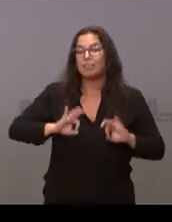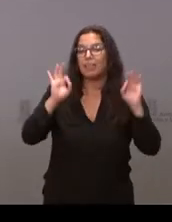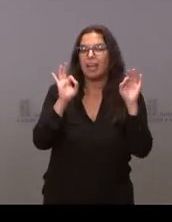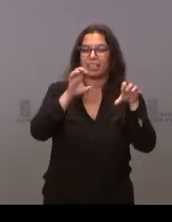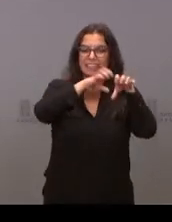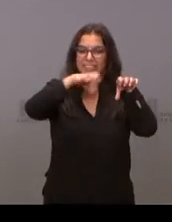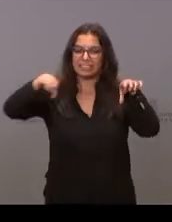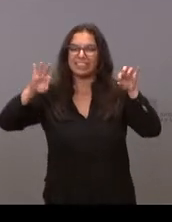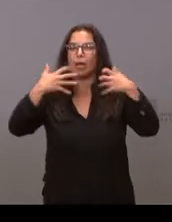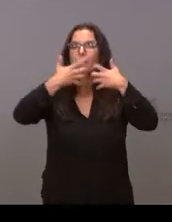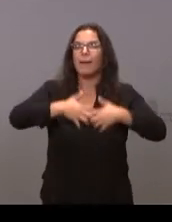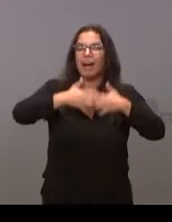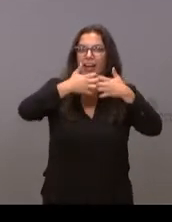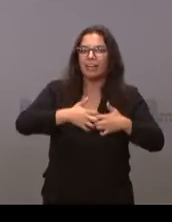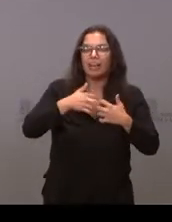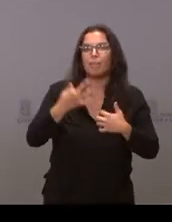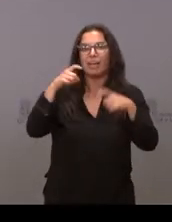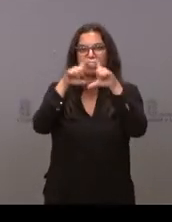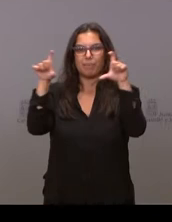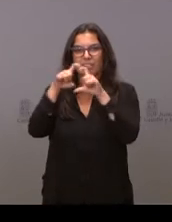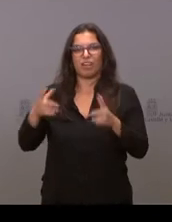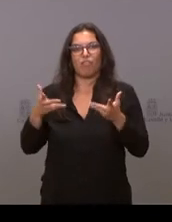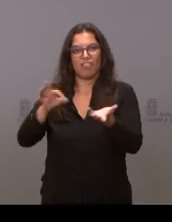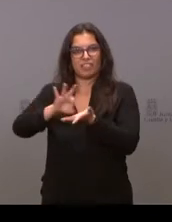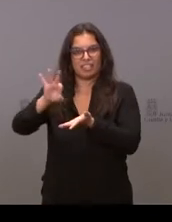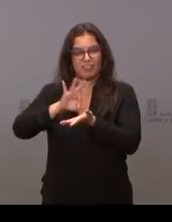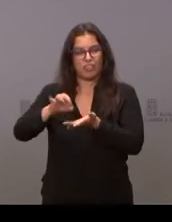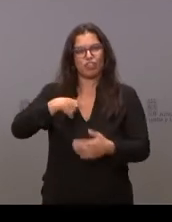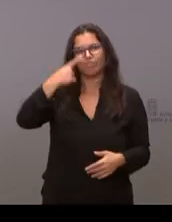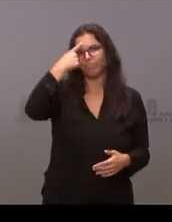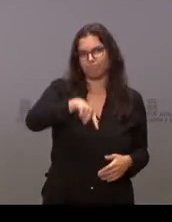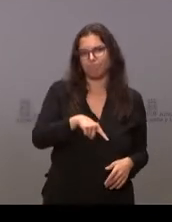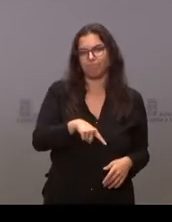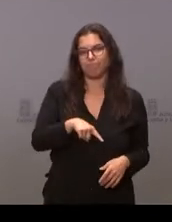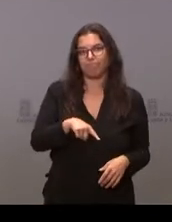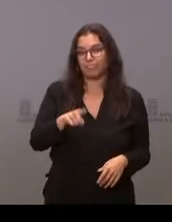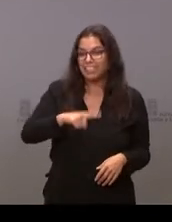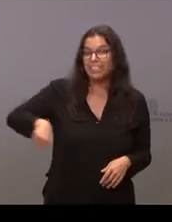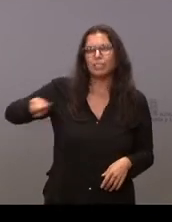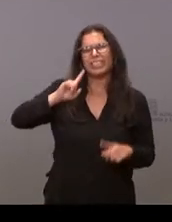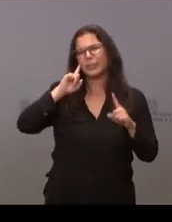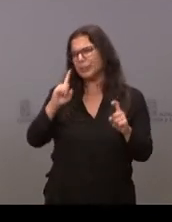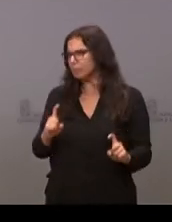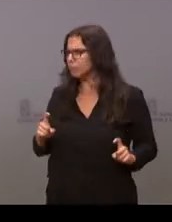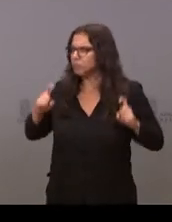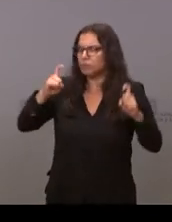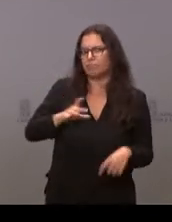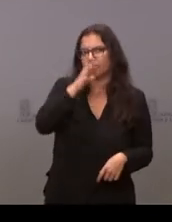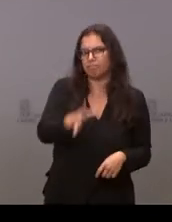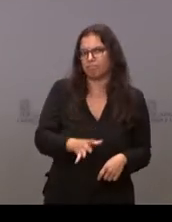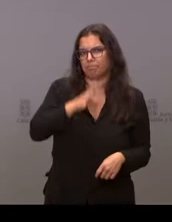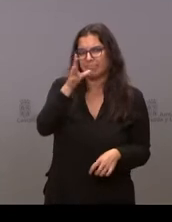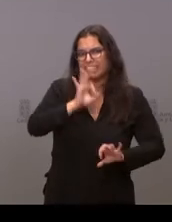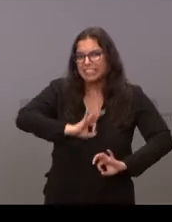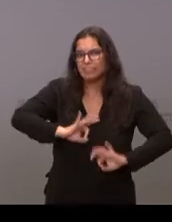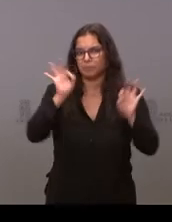expositores de maquinaria y empresas de servicios. Me consta que habéis hecho un gran esfuerzo, un esfuerzo